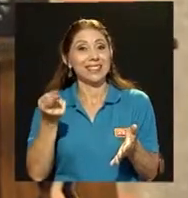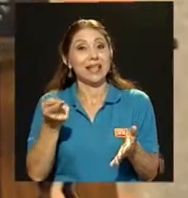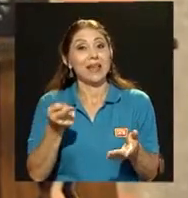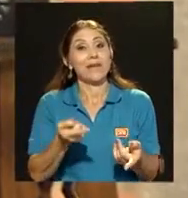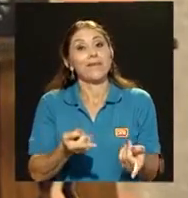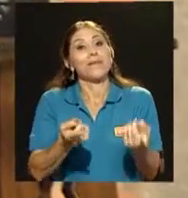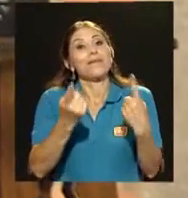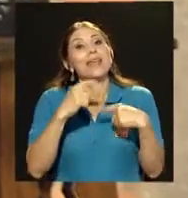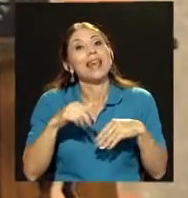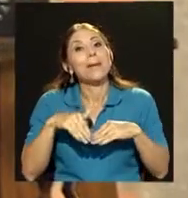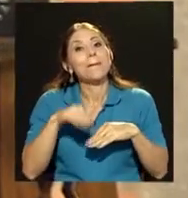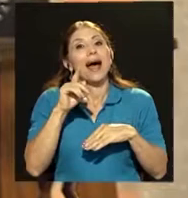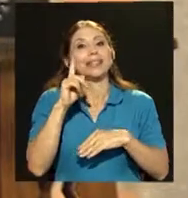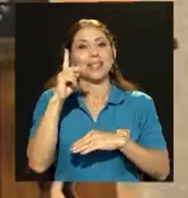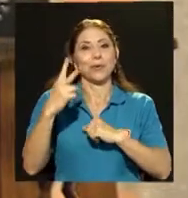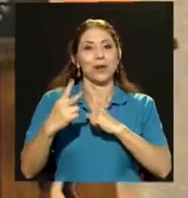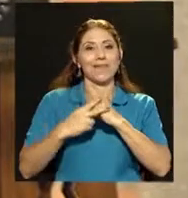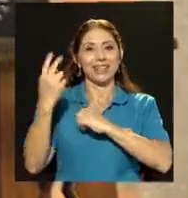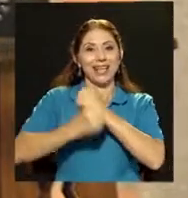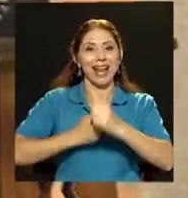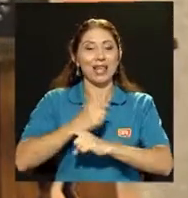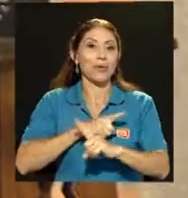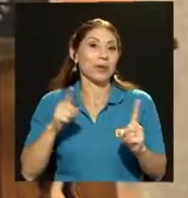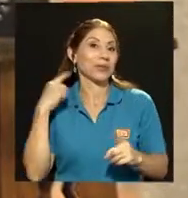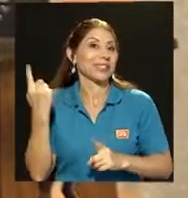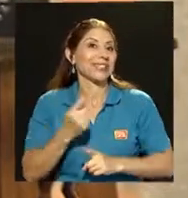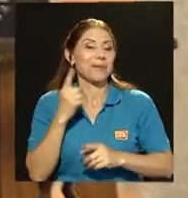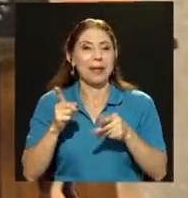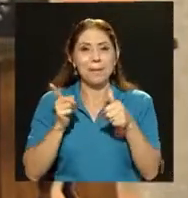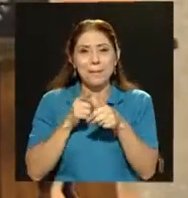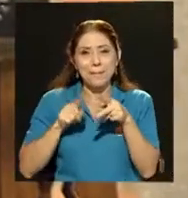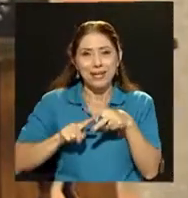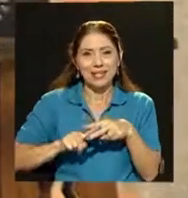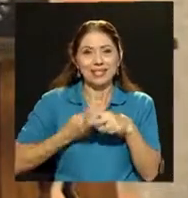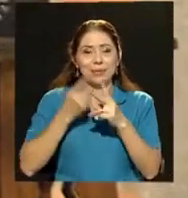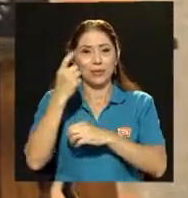una vez al año, pero a principios de año, una vez que